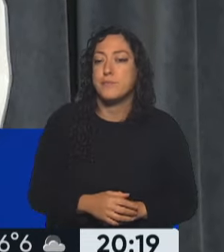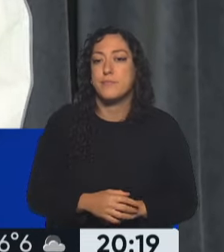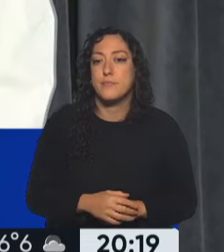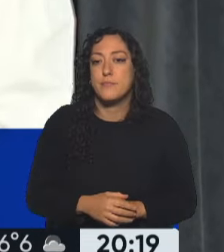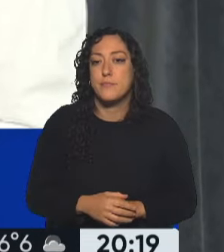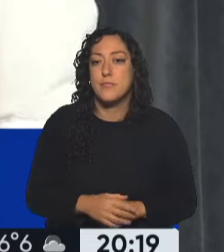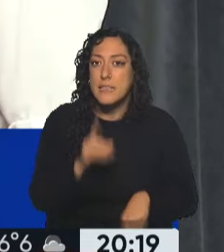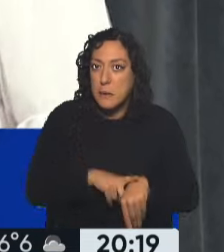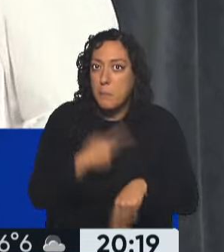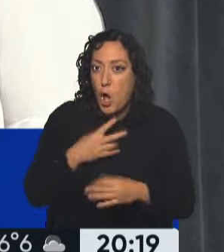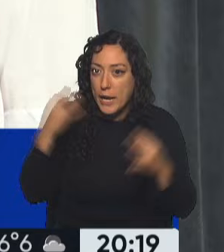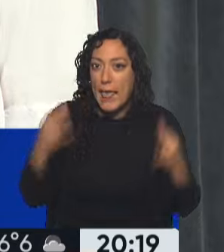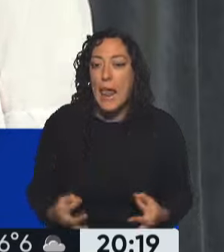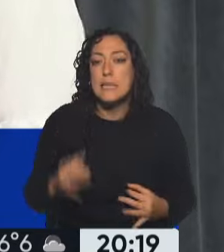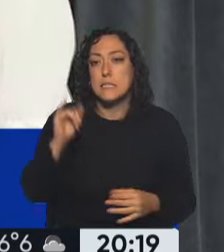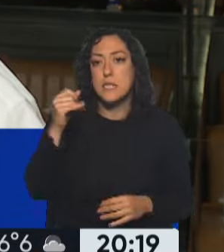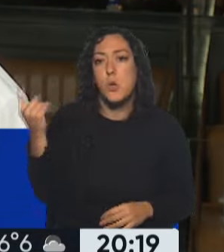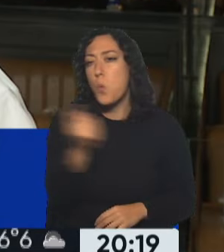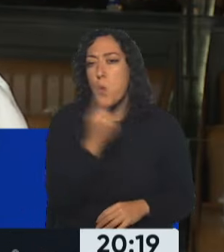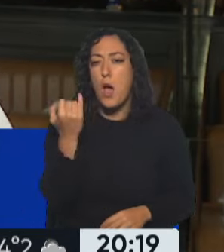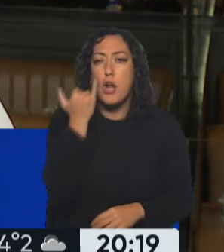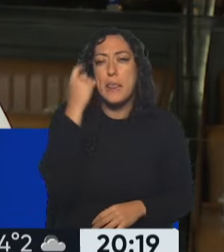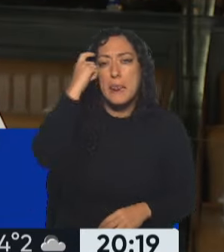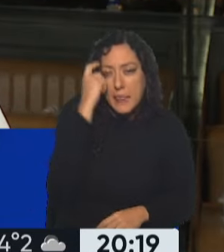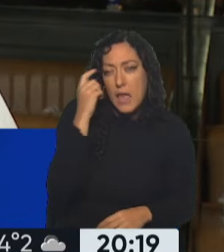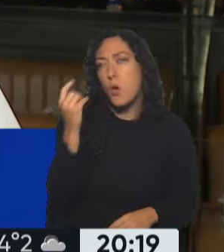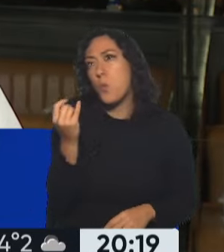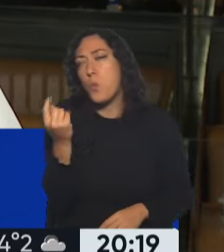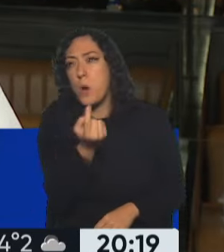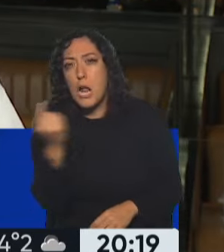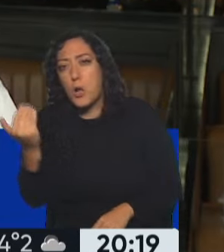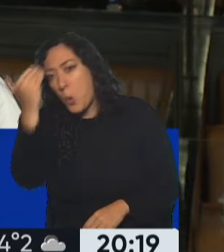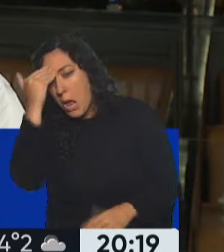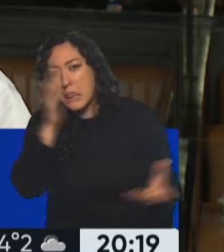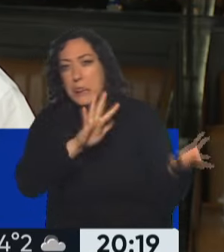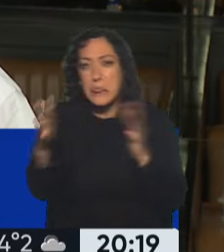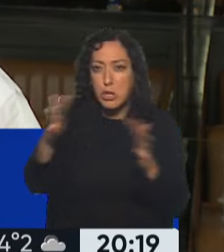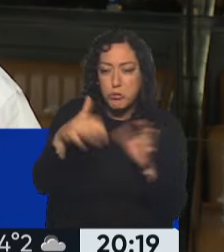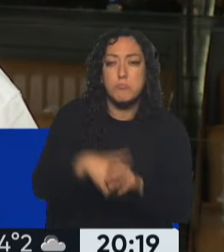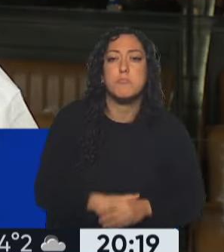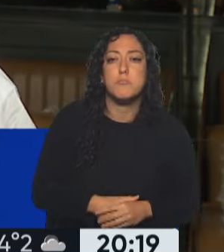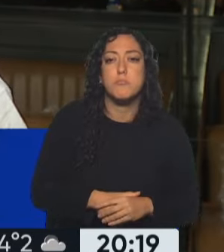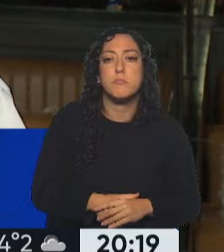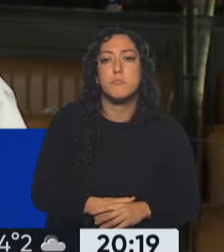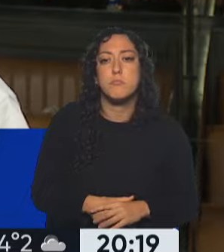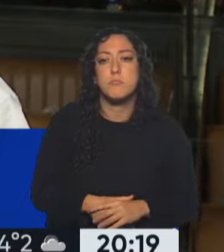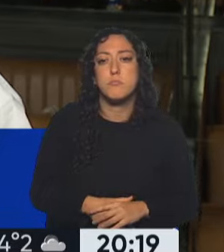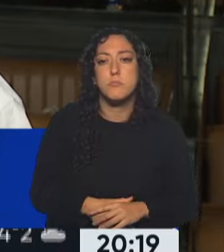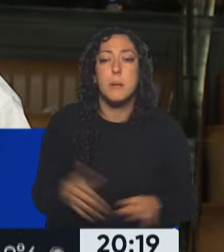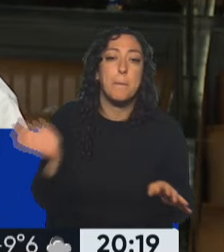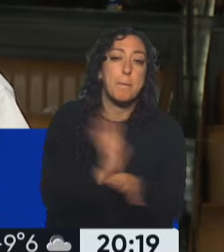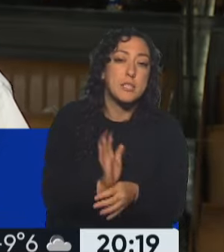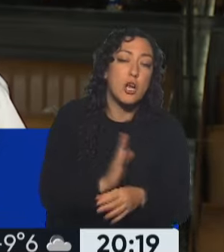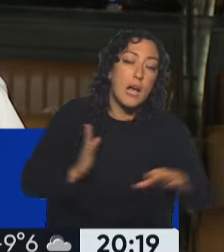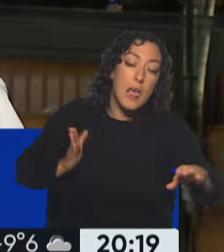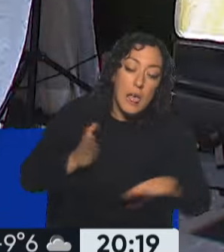¿no? Todo en tiempo real, todo ocurre en 1:10, 1:15, desde que entra este personaje,